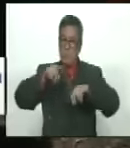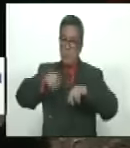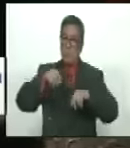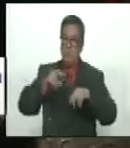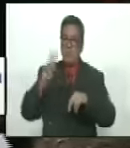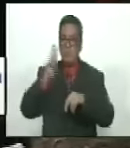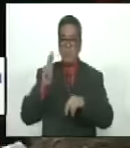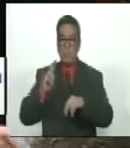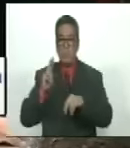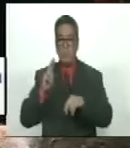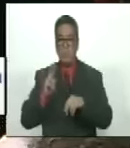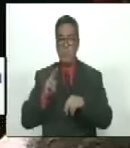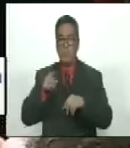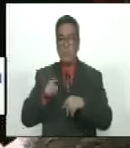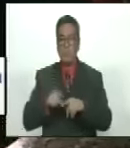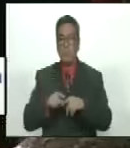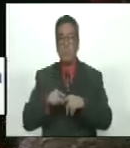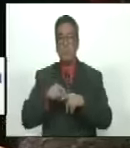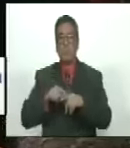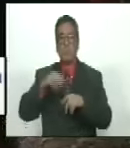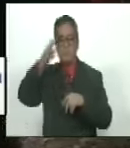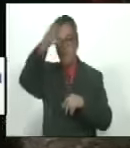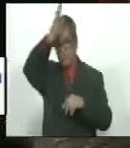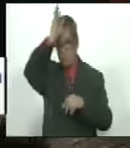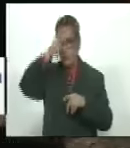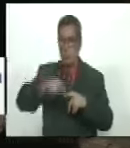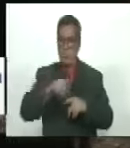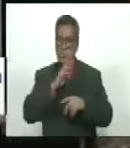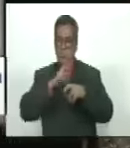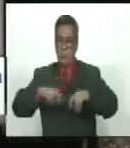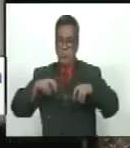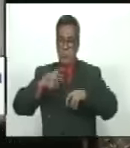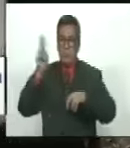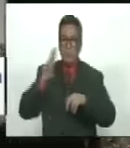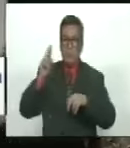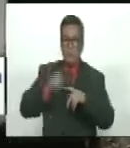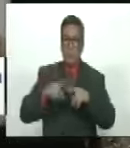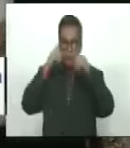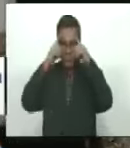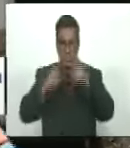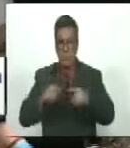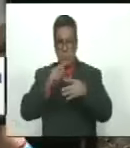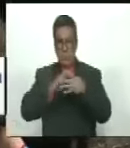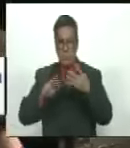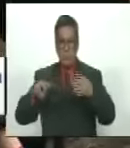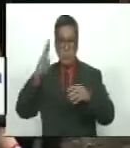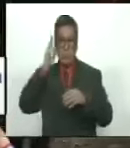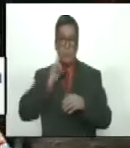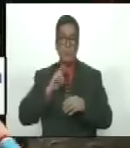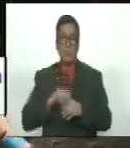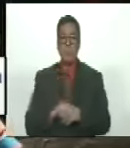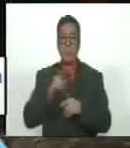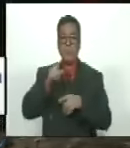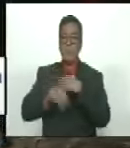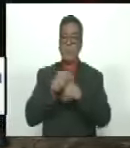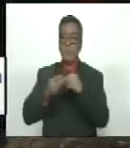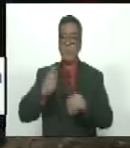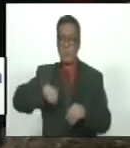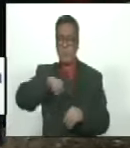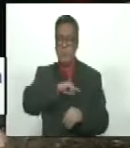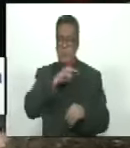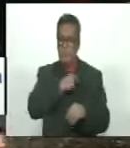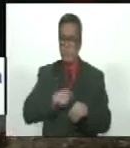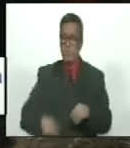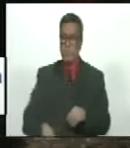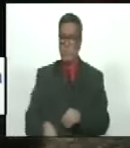de la república de Roma, se trata de la república con conceptos, definiciones bolivarianas. ¿Qué hizo nuestro